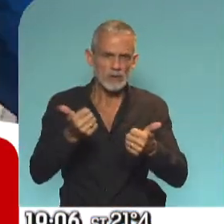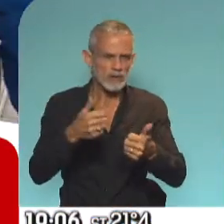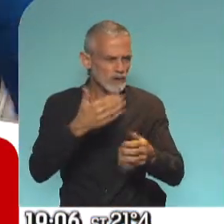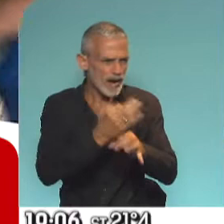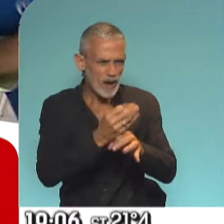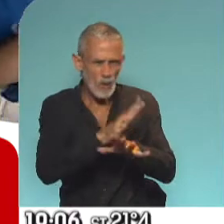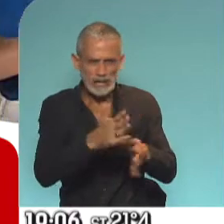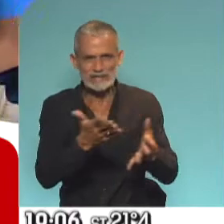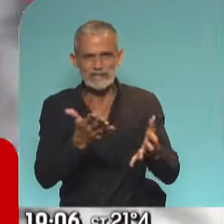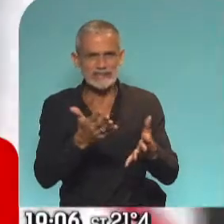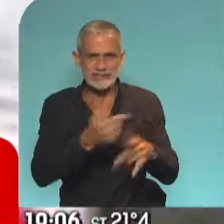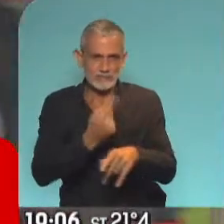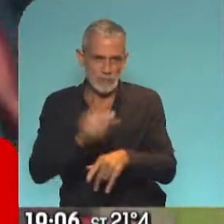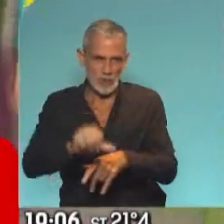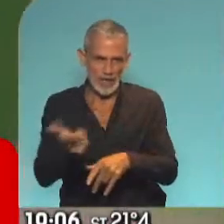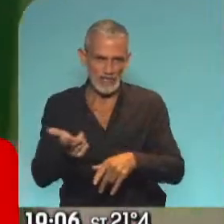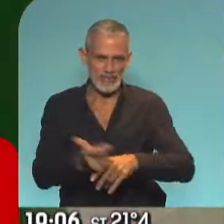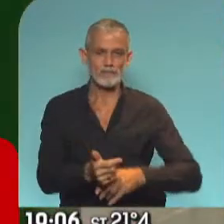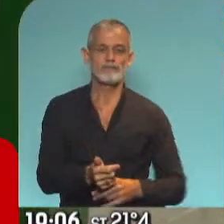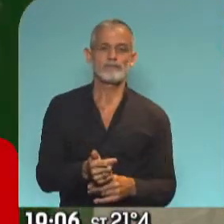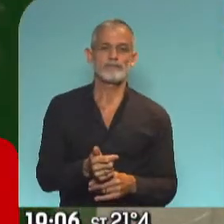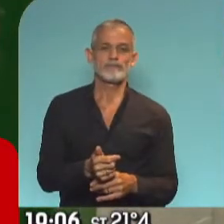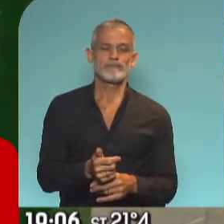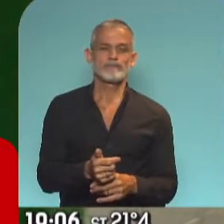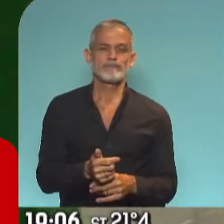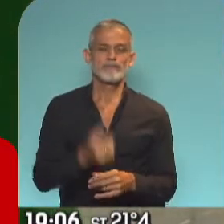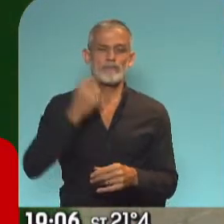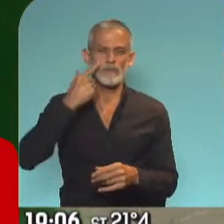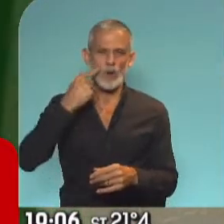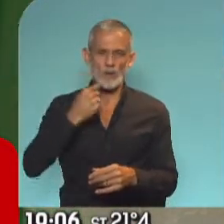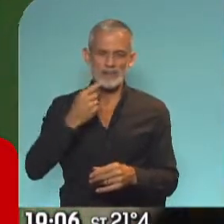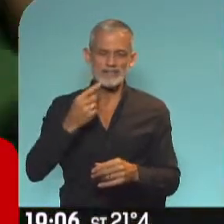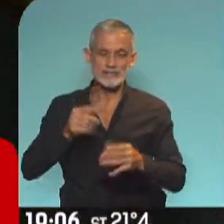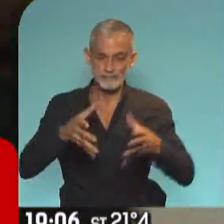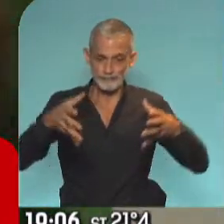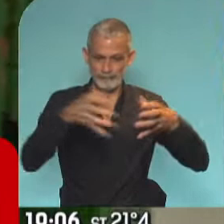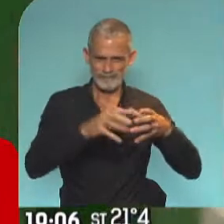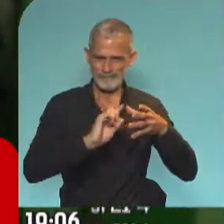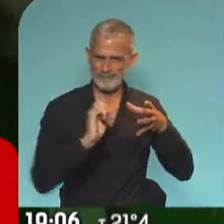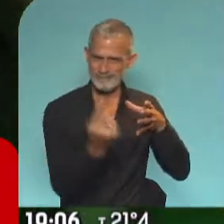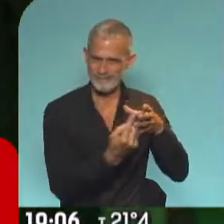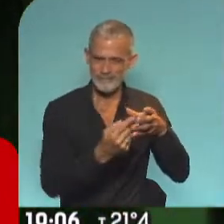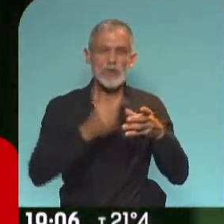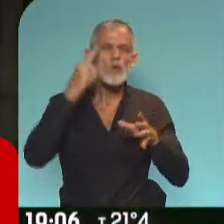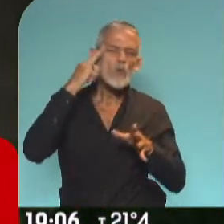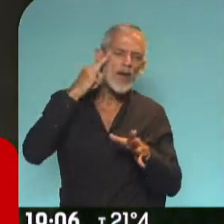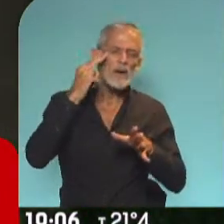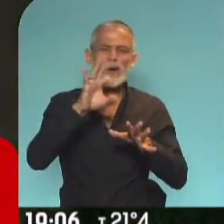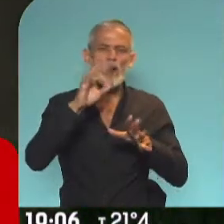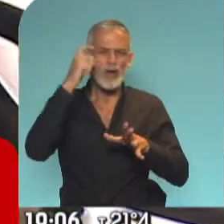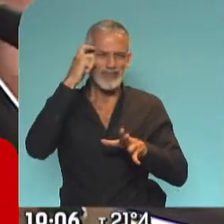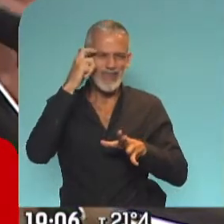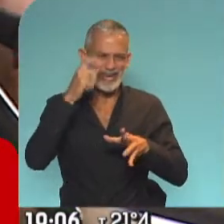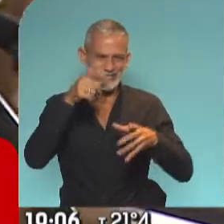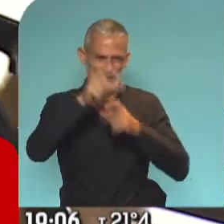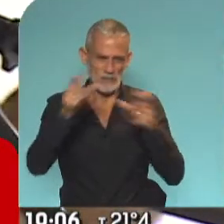de la ciudad. Tenemos, primero, la burbuja preveía 9, 10